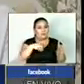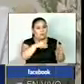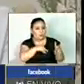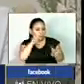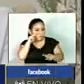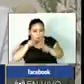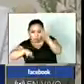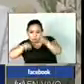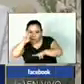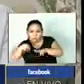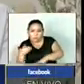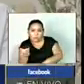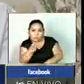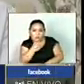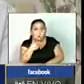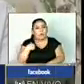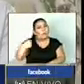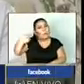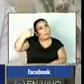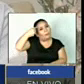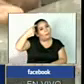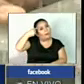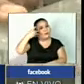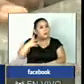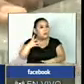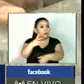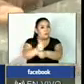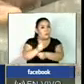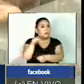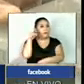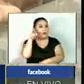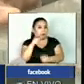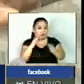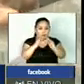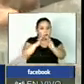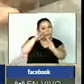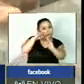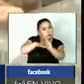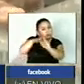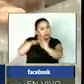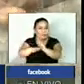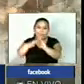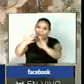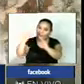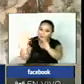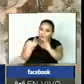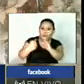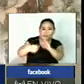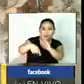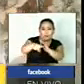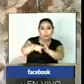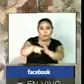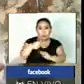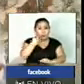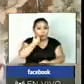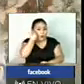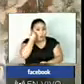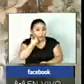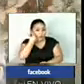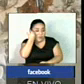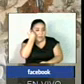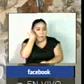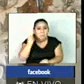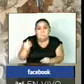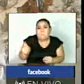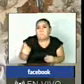estadísticas oficiales lo llevan a la conclusión que las medidas de cuarentena deben mantenerse. Que los jóvenes están perdiendo el